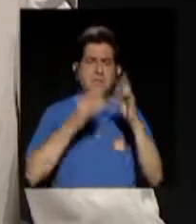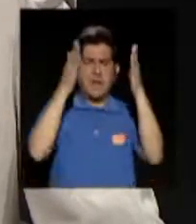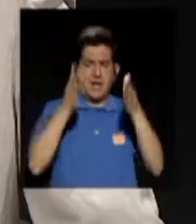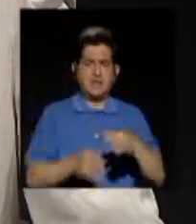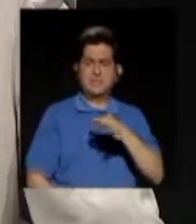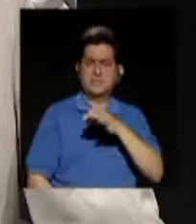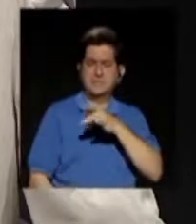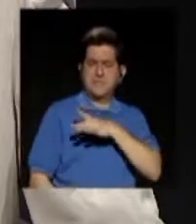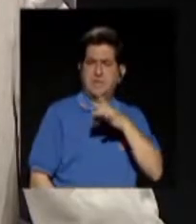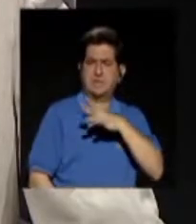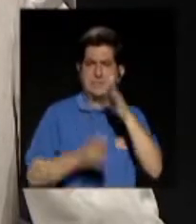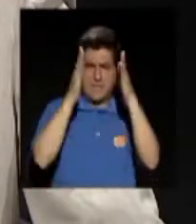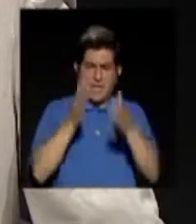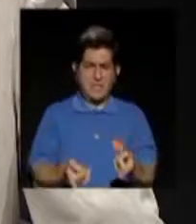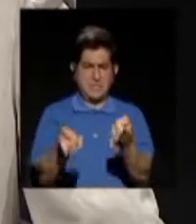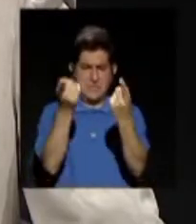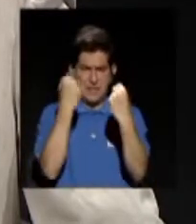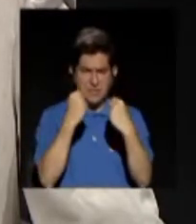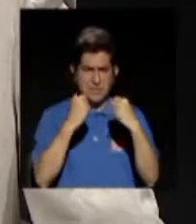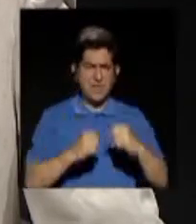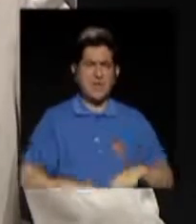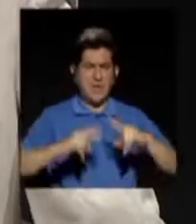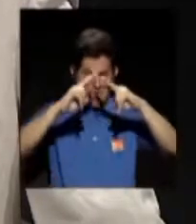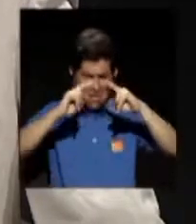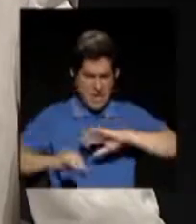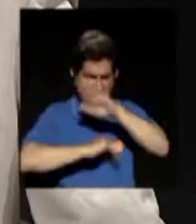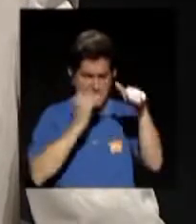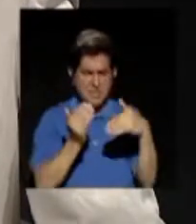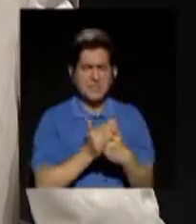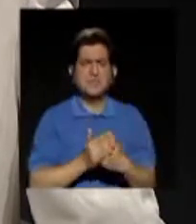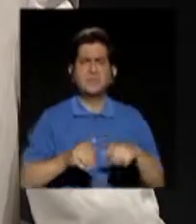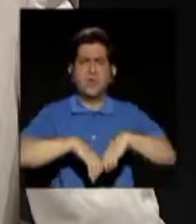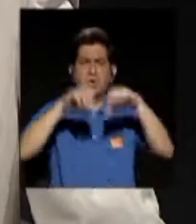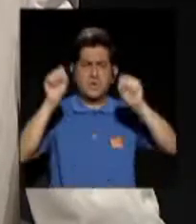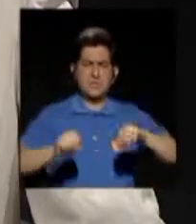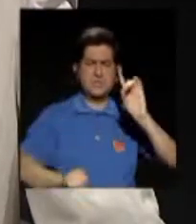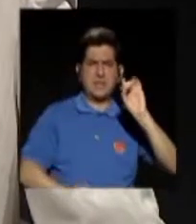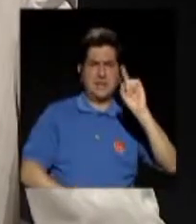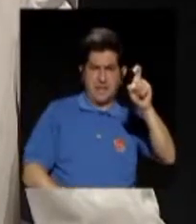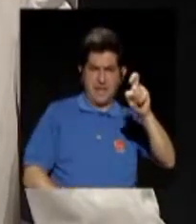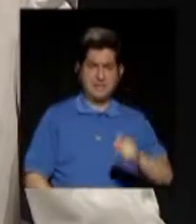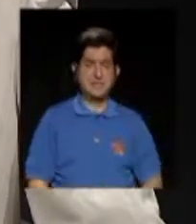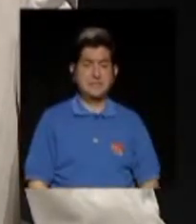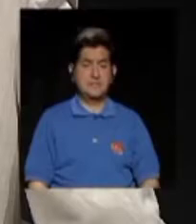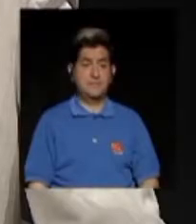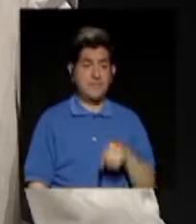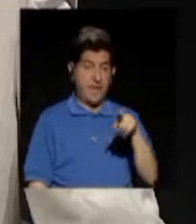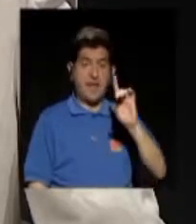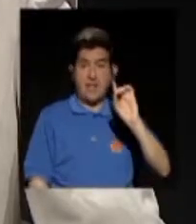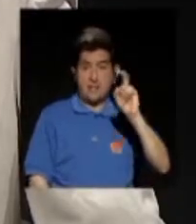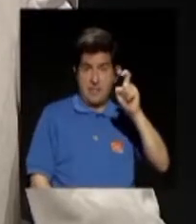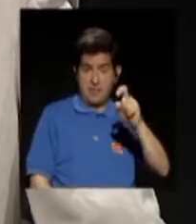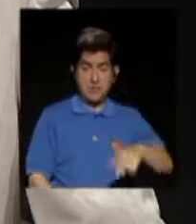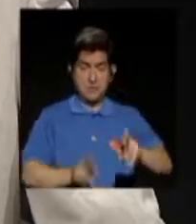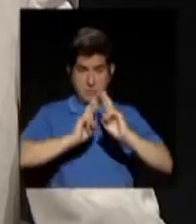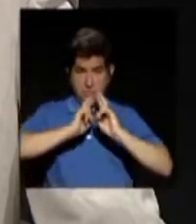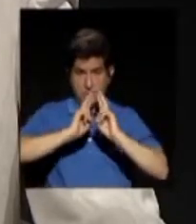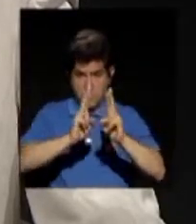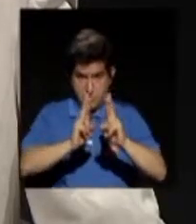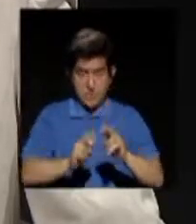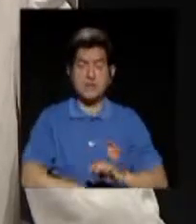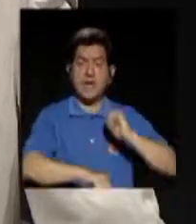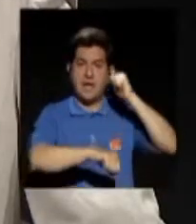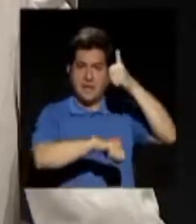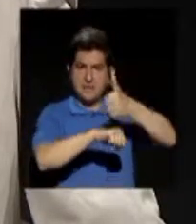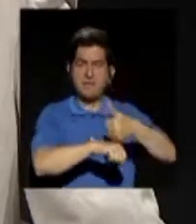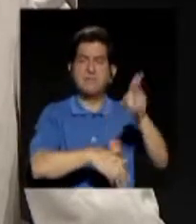a Costa Rica a hacer un diagnóstico de todo el sistema. Entonces, como resultado del diagnóstico, se recomienda la